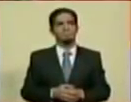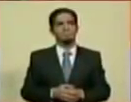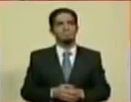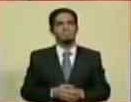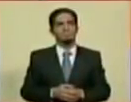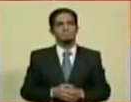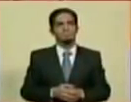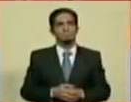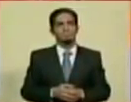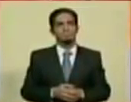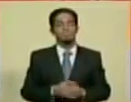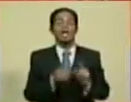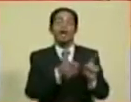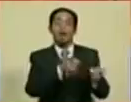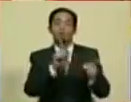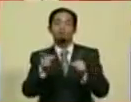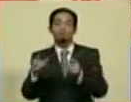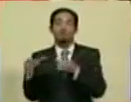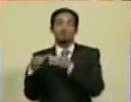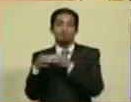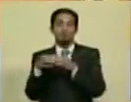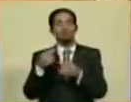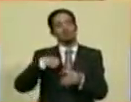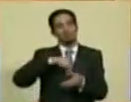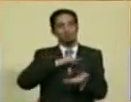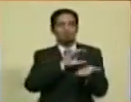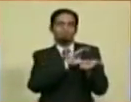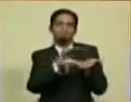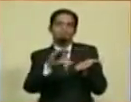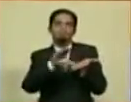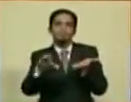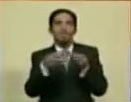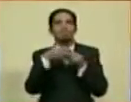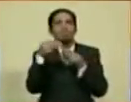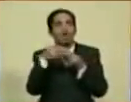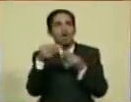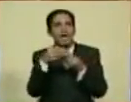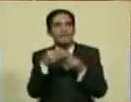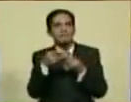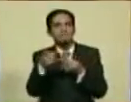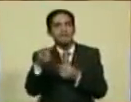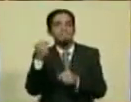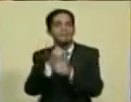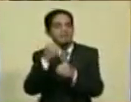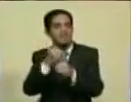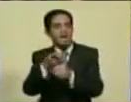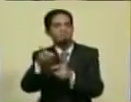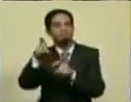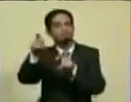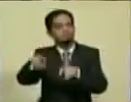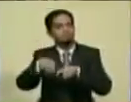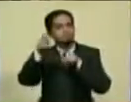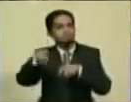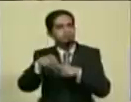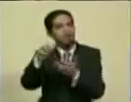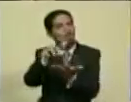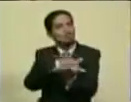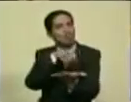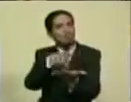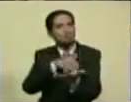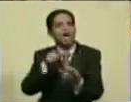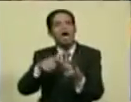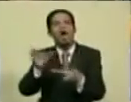Algunos sectores que le hemos entregado divisas de la agroindustria, de los laboratorios